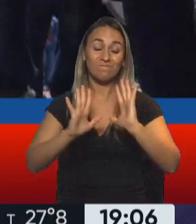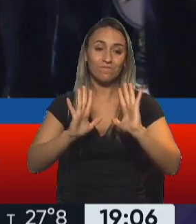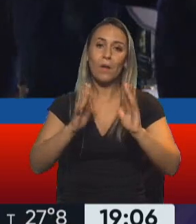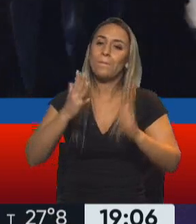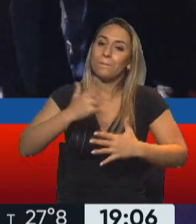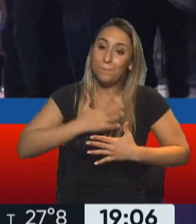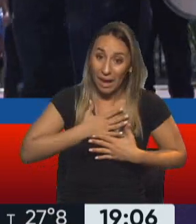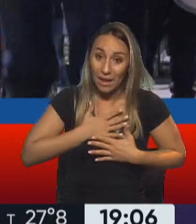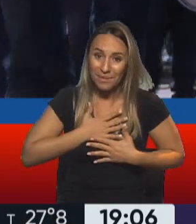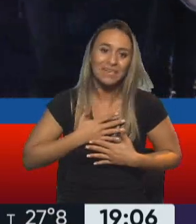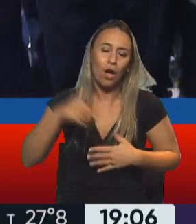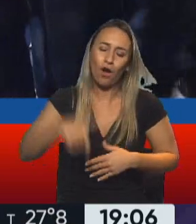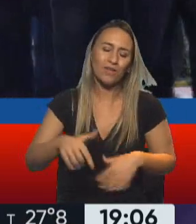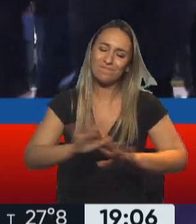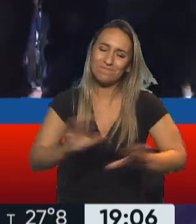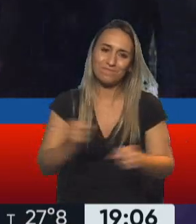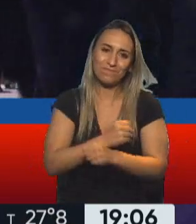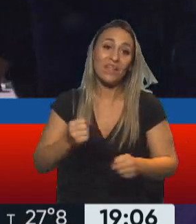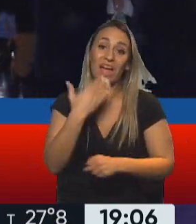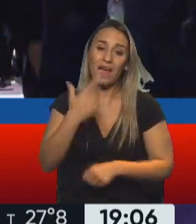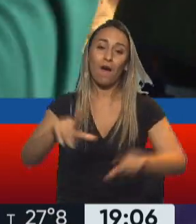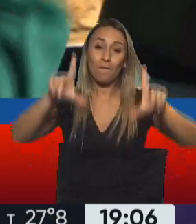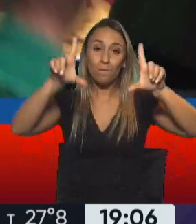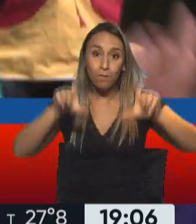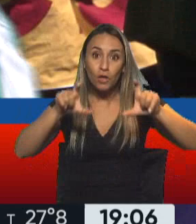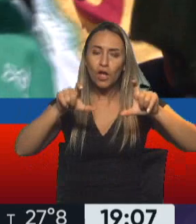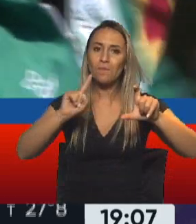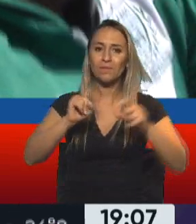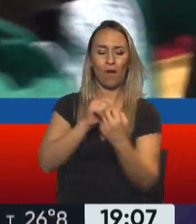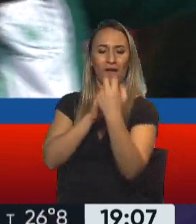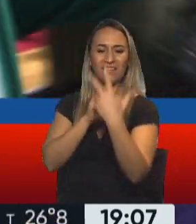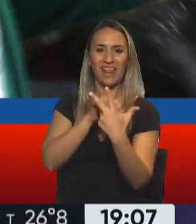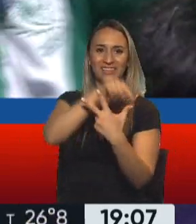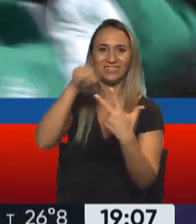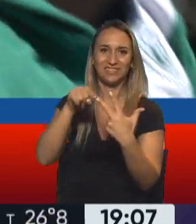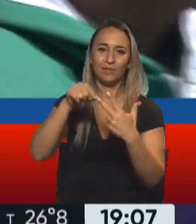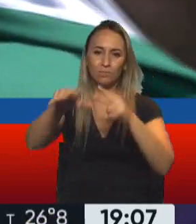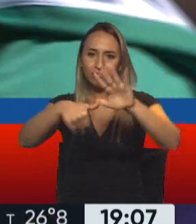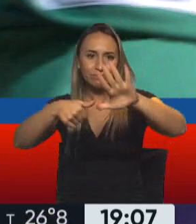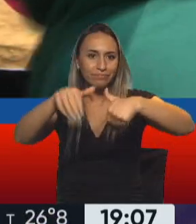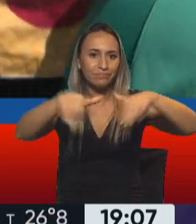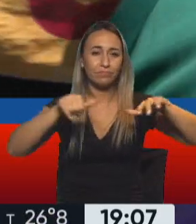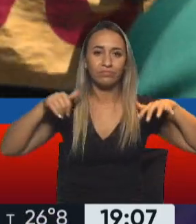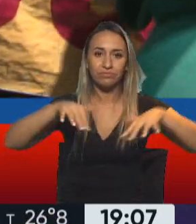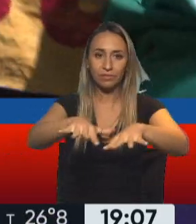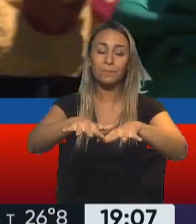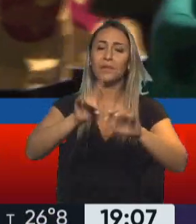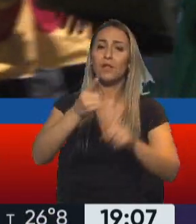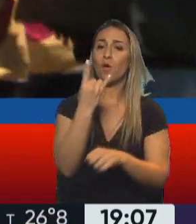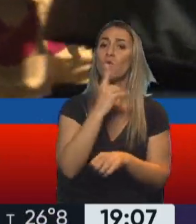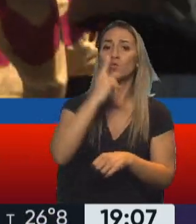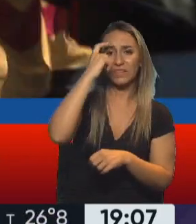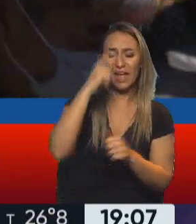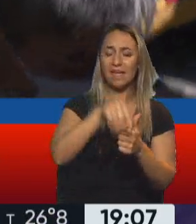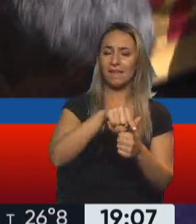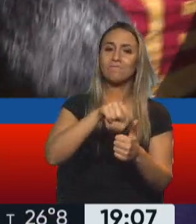para mí consolidándose con la foto de esta movilización, que además tuvo la movilización, también se sumó la UTEP, es decir, las organizaciones sociales, claro.